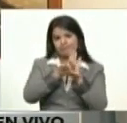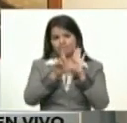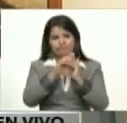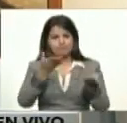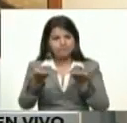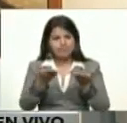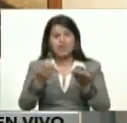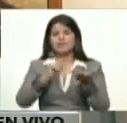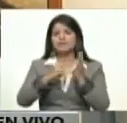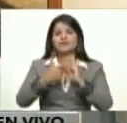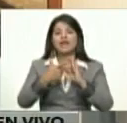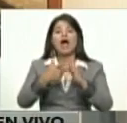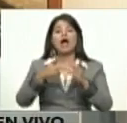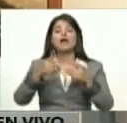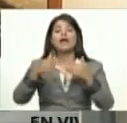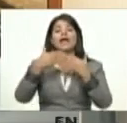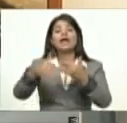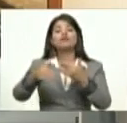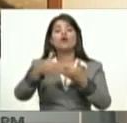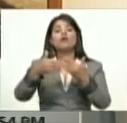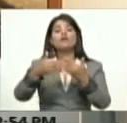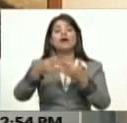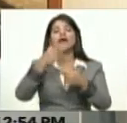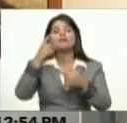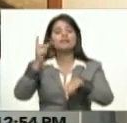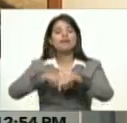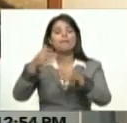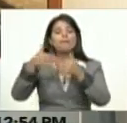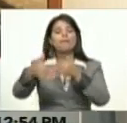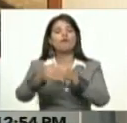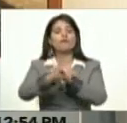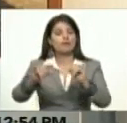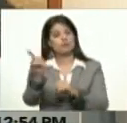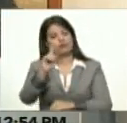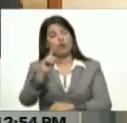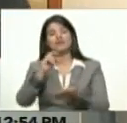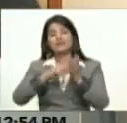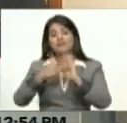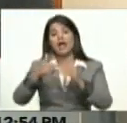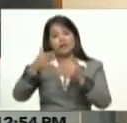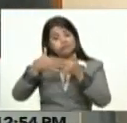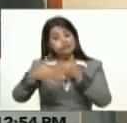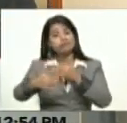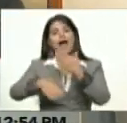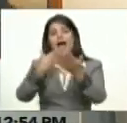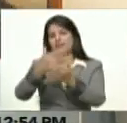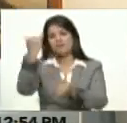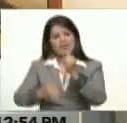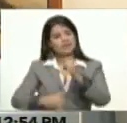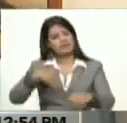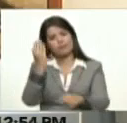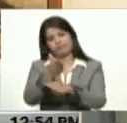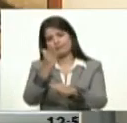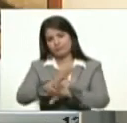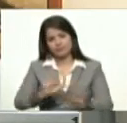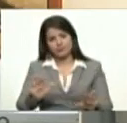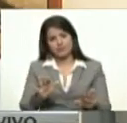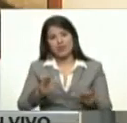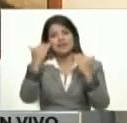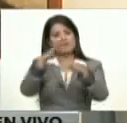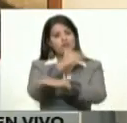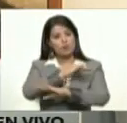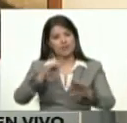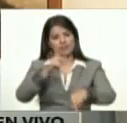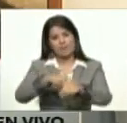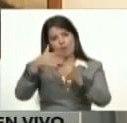no prescriben. Siempre serán perseguidos los que cometan este tipo de acciones. E incluso esta ley considera